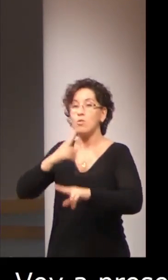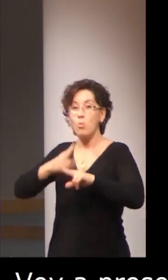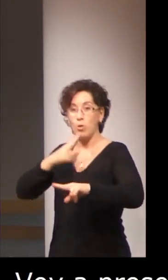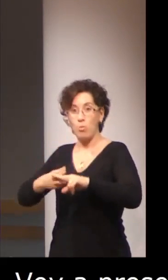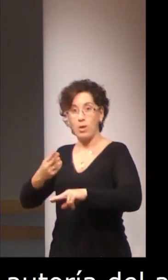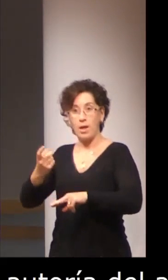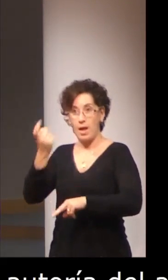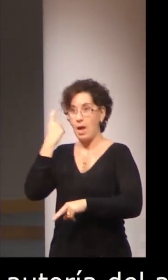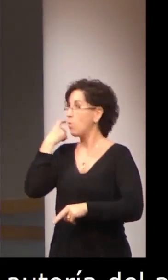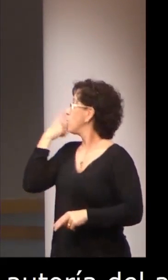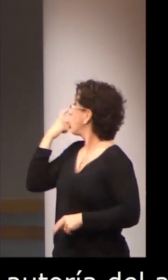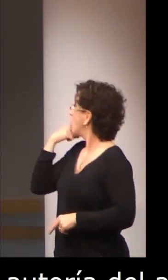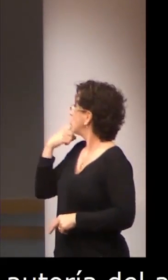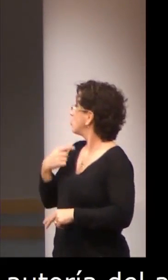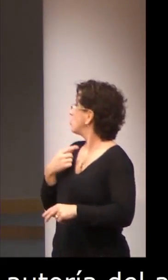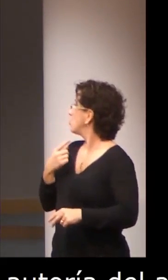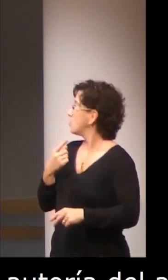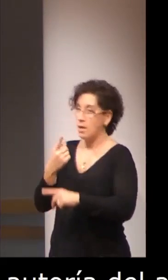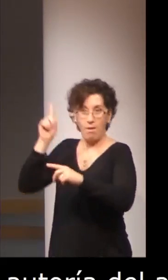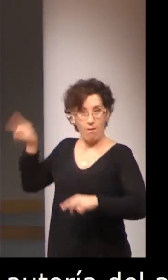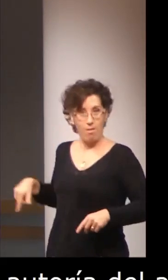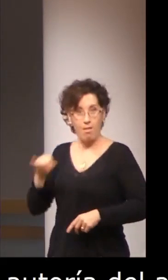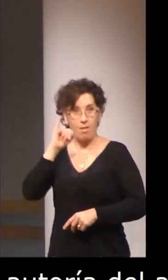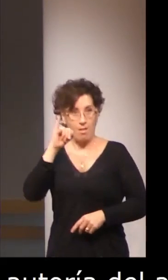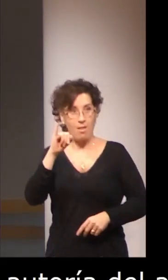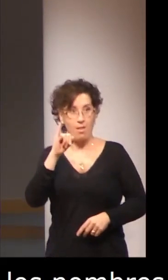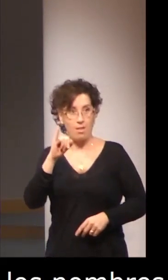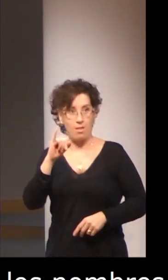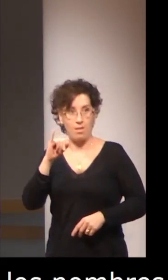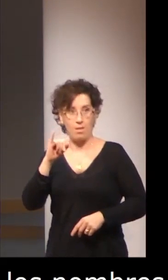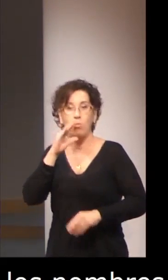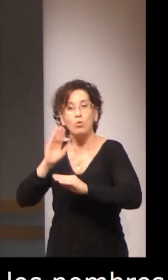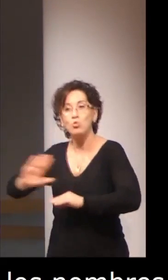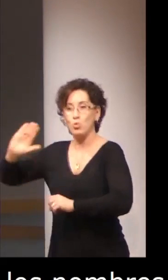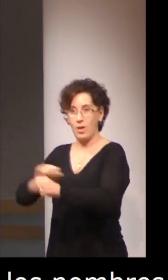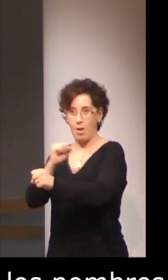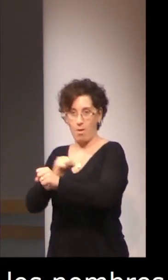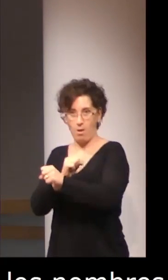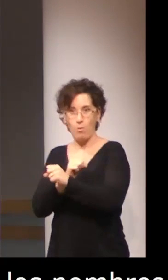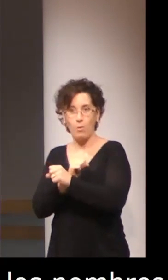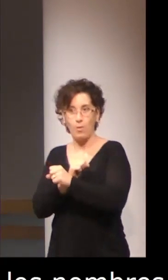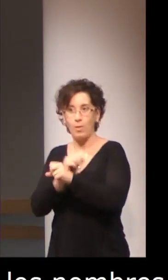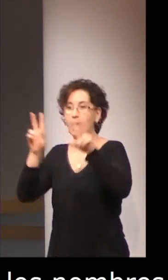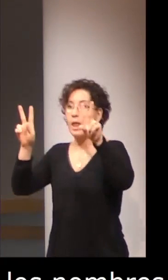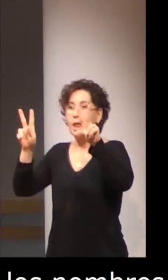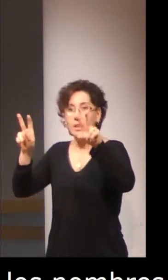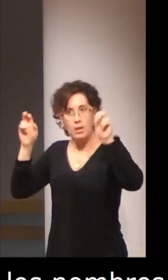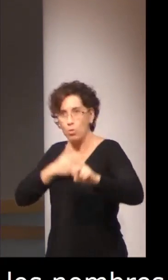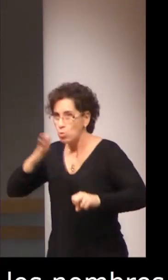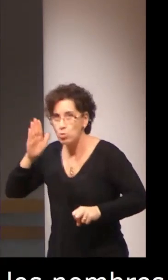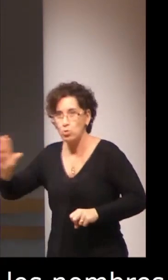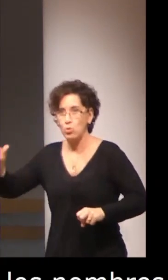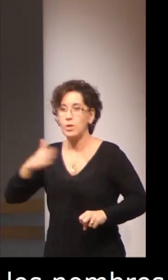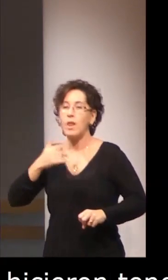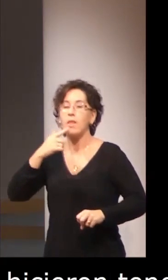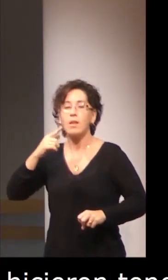que lo hicieron eh En este caso tenemos un grupo de cuatro eh el título es el que ellos mismos le dieron descubrimos la lengua